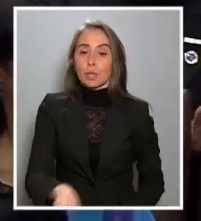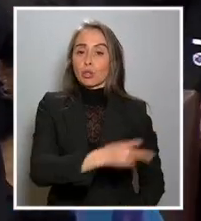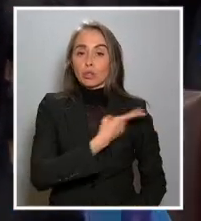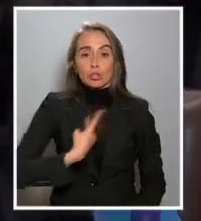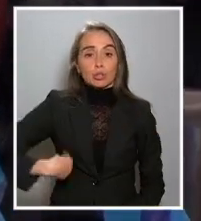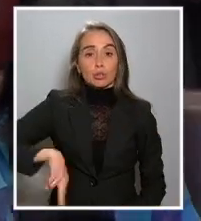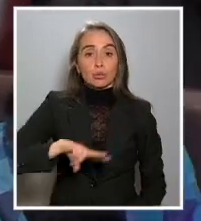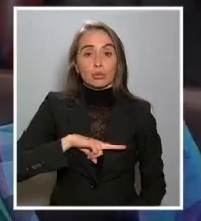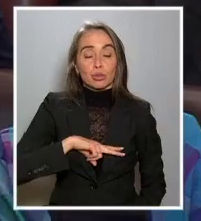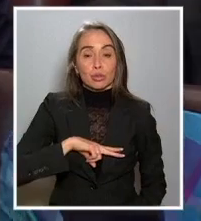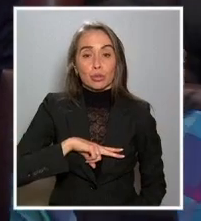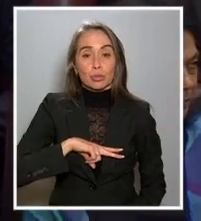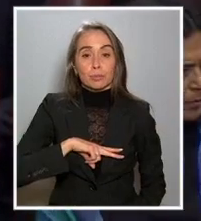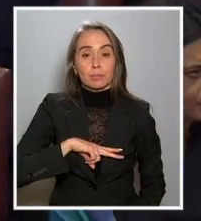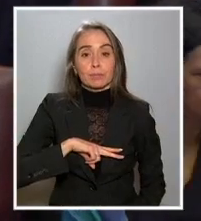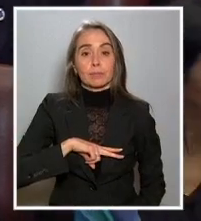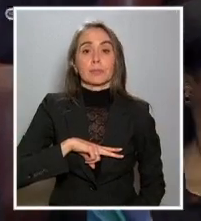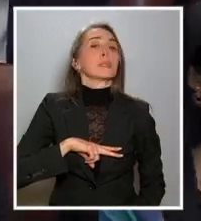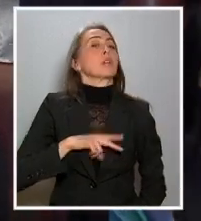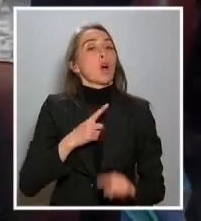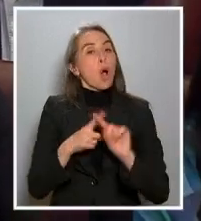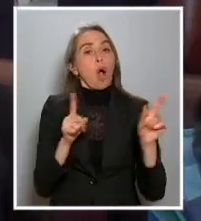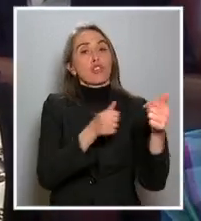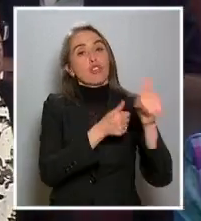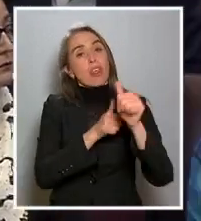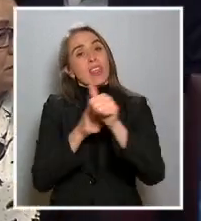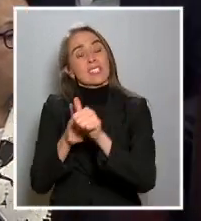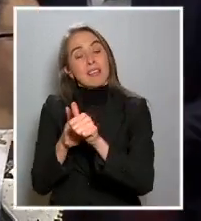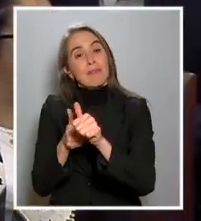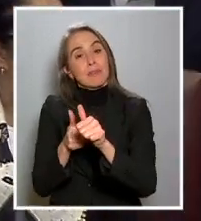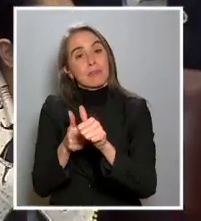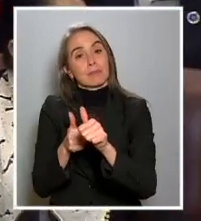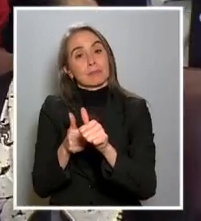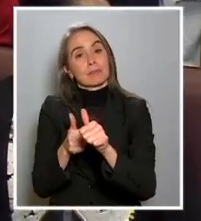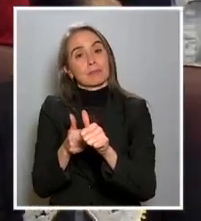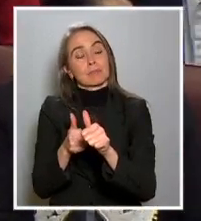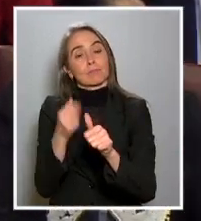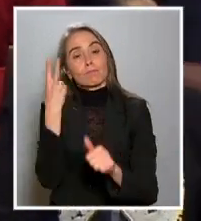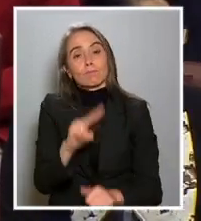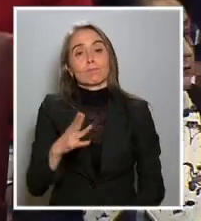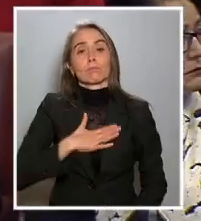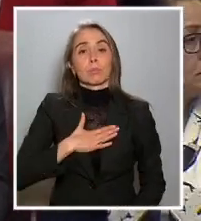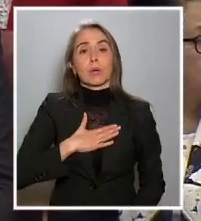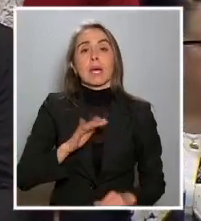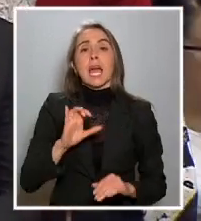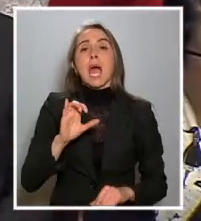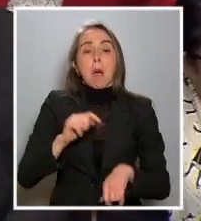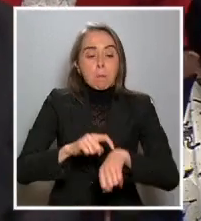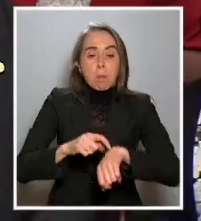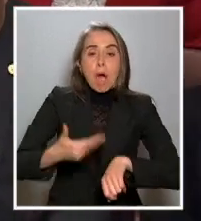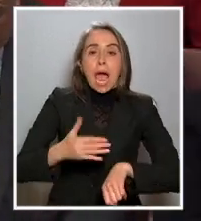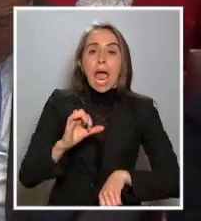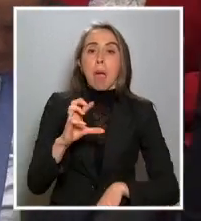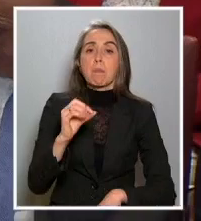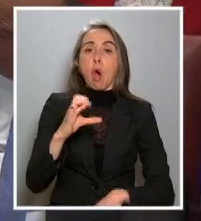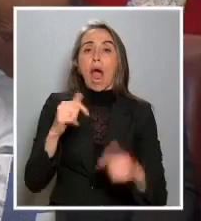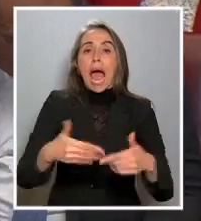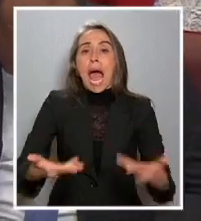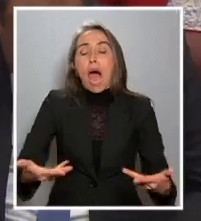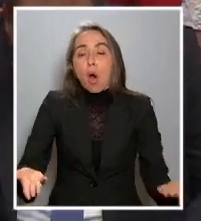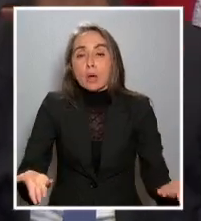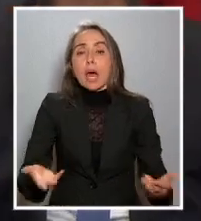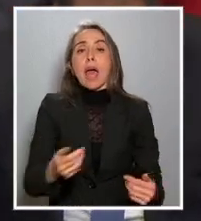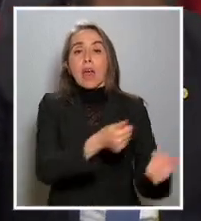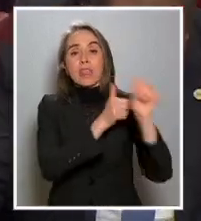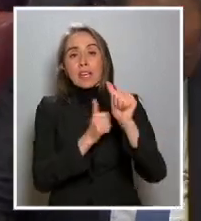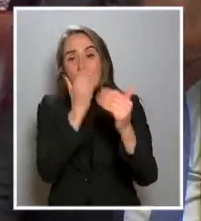Nosotros hemos tenido otros desafíos, los que les corresponde a nuestra época, y lo hemos enfrentado